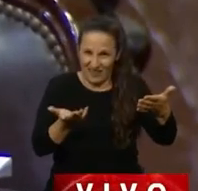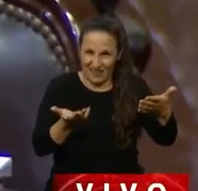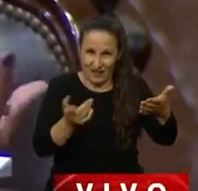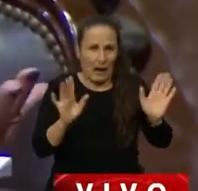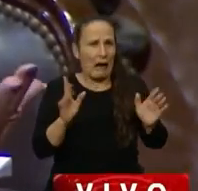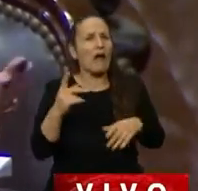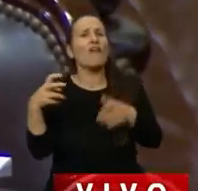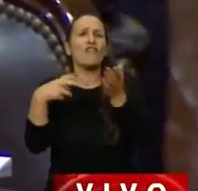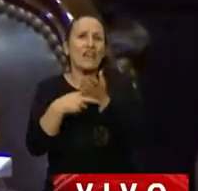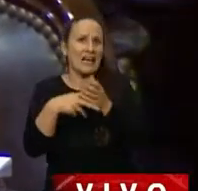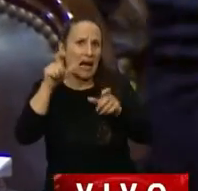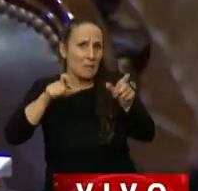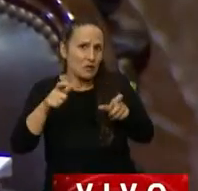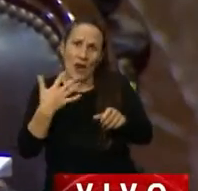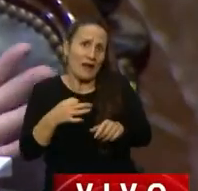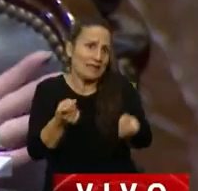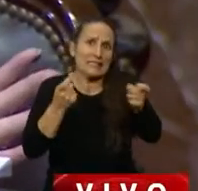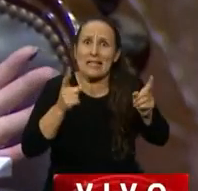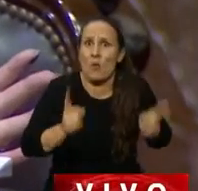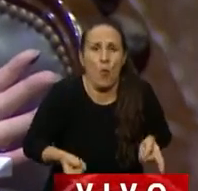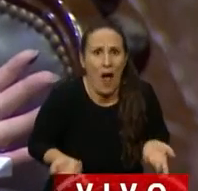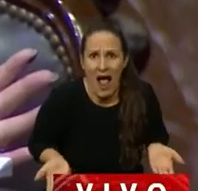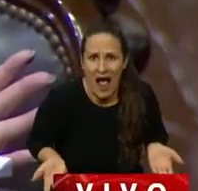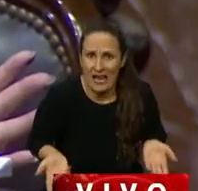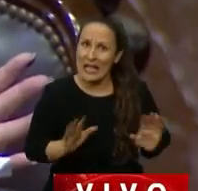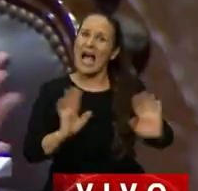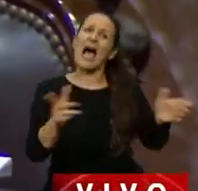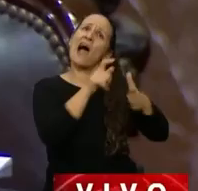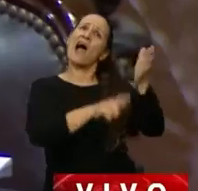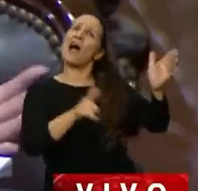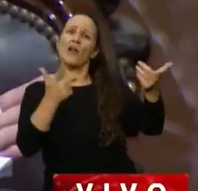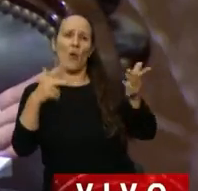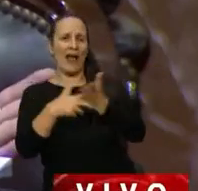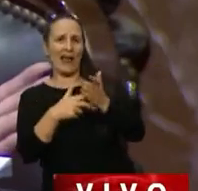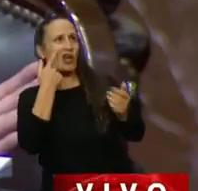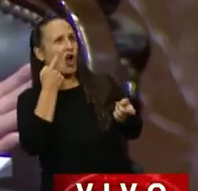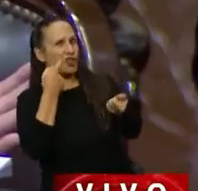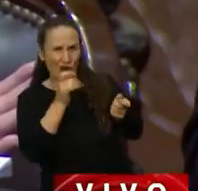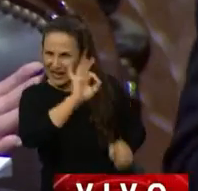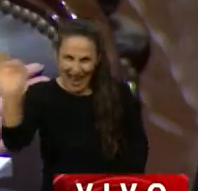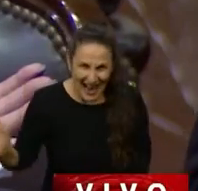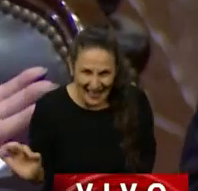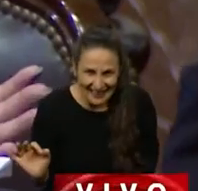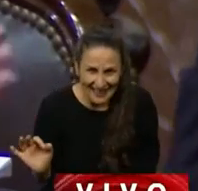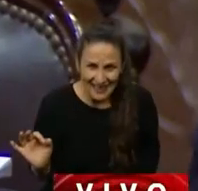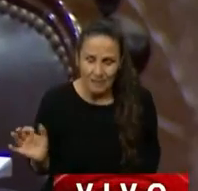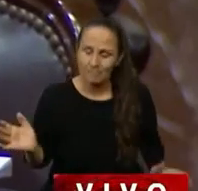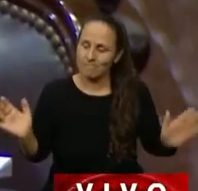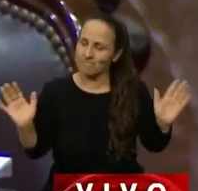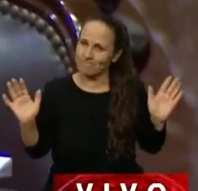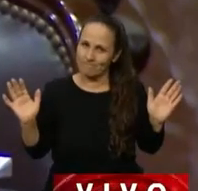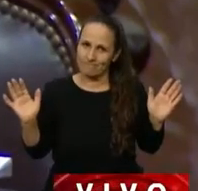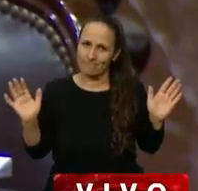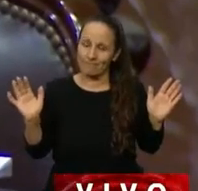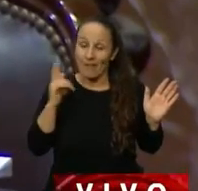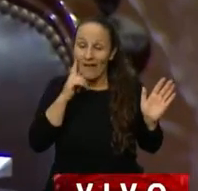los fiscales? Igual van a hacer falta fiscales, que nadie va a fiscalizar, nadie va a controlar. Entonces, a